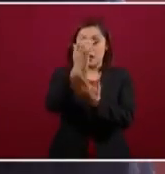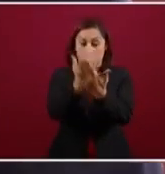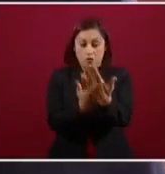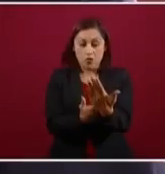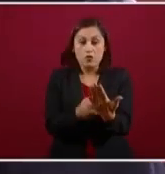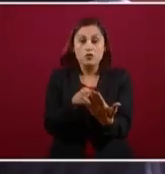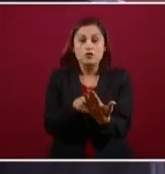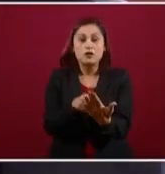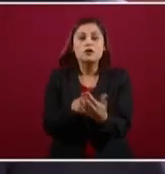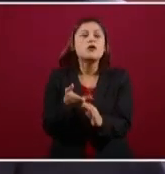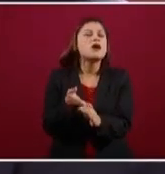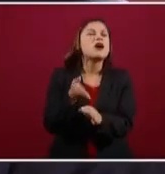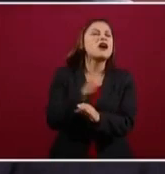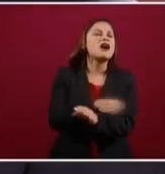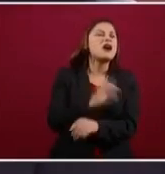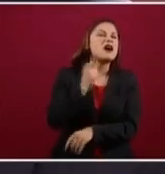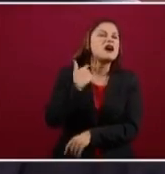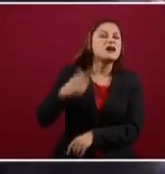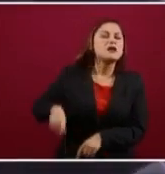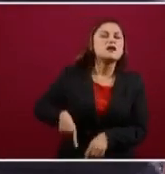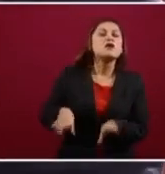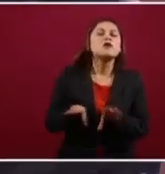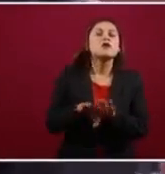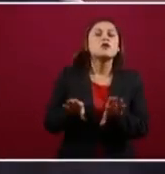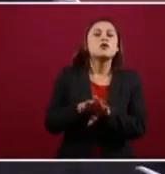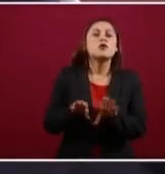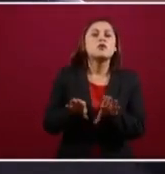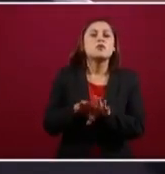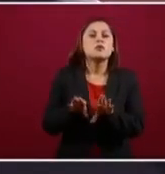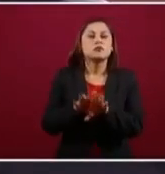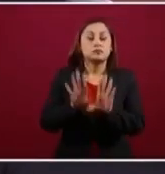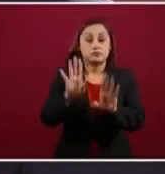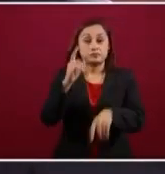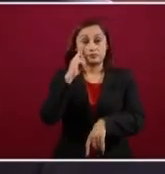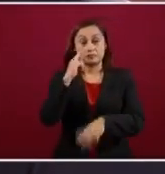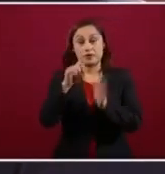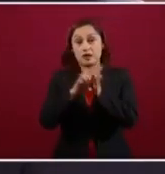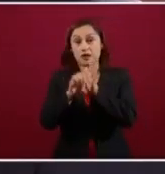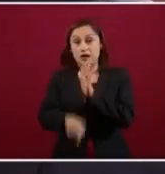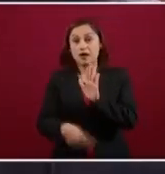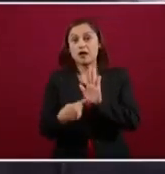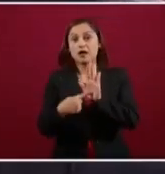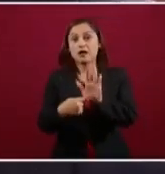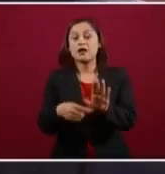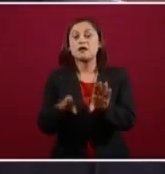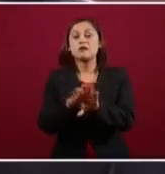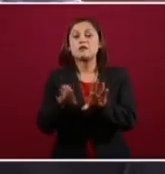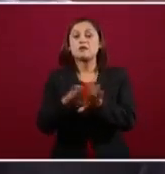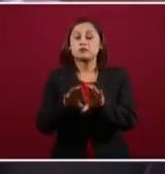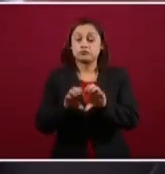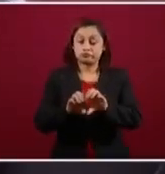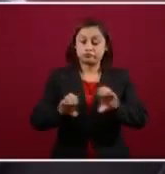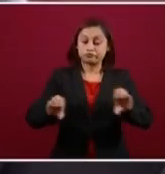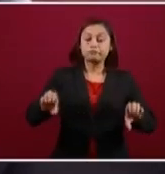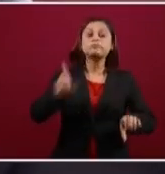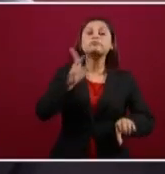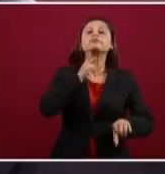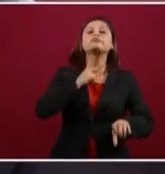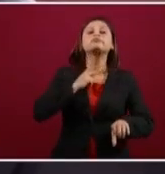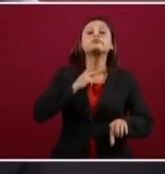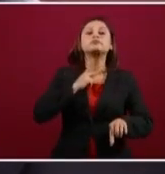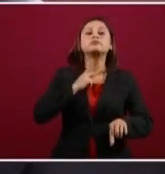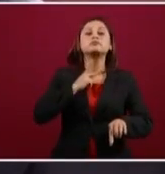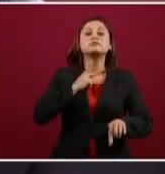¿cómo se soltaban los gastos? Ahí está el ejemplo de los gasoductos.